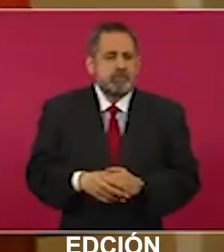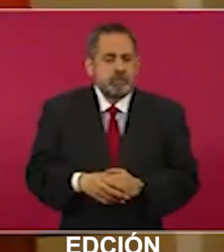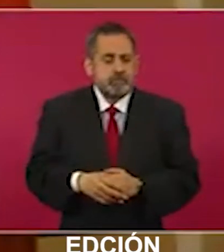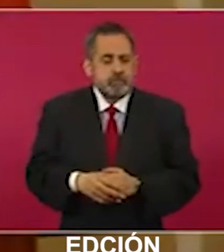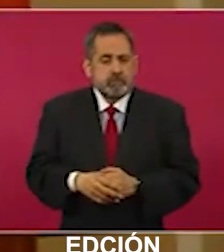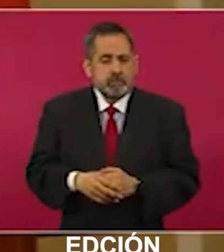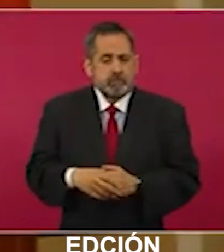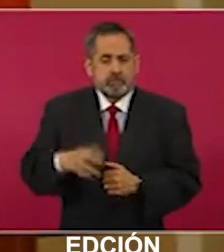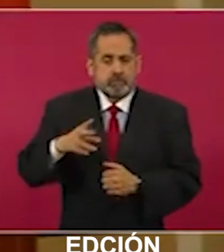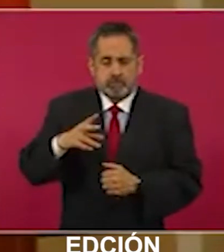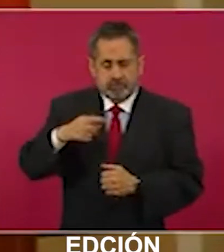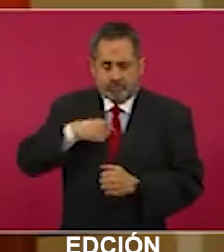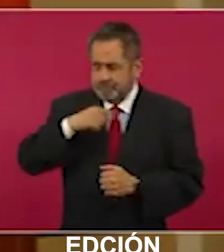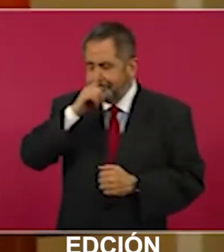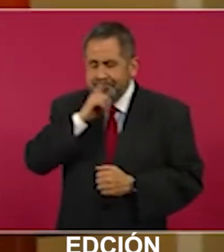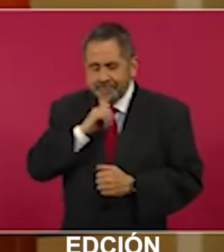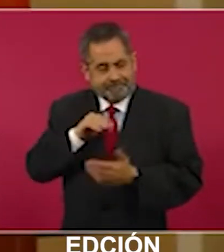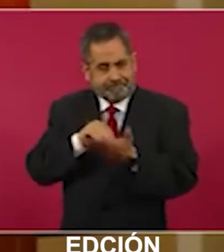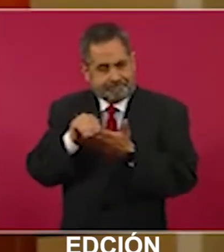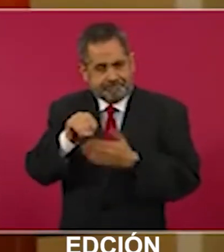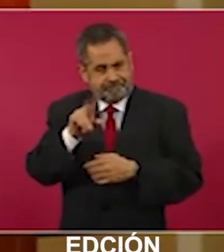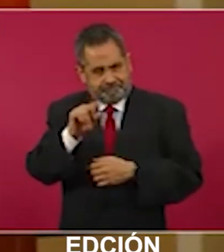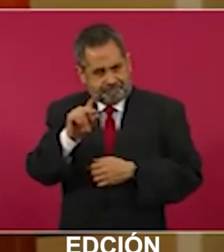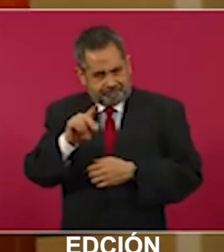No miento,